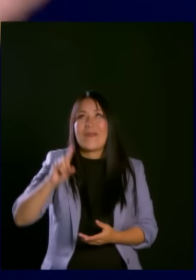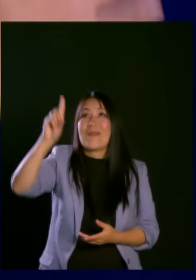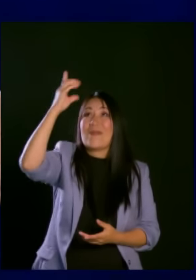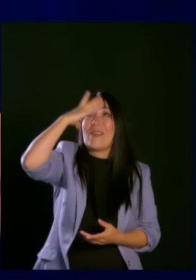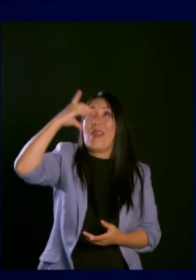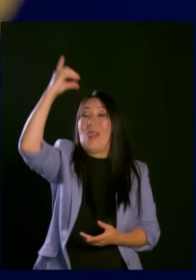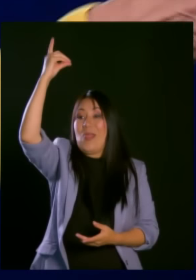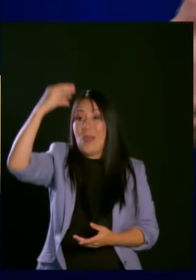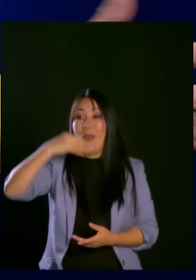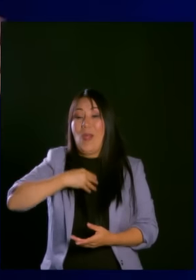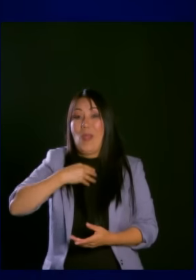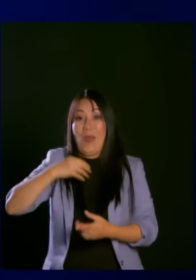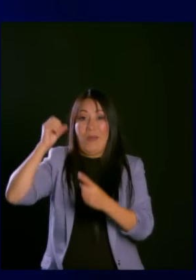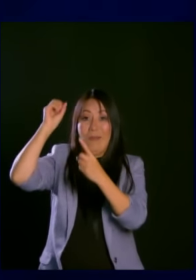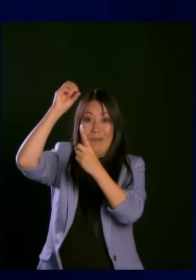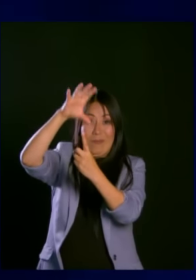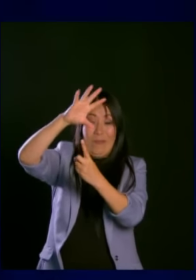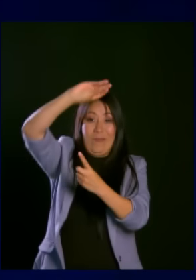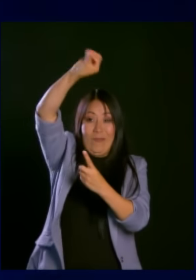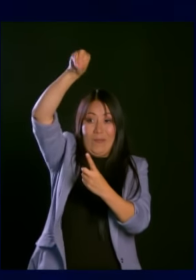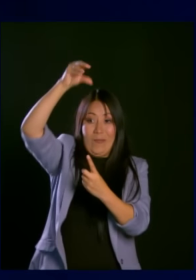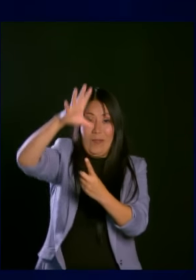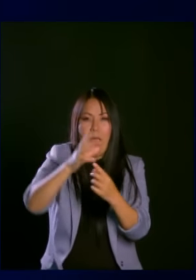Ningún hombre te pueda dar gracia.